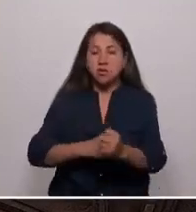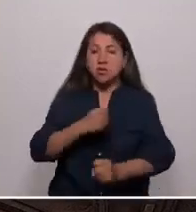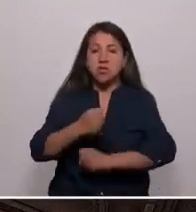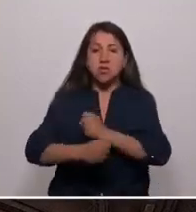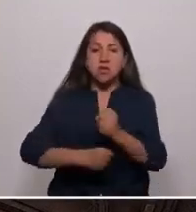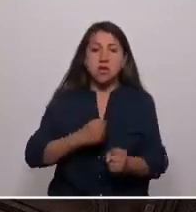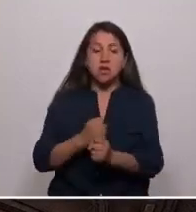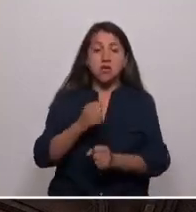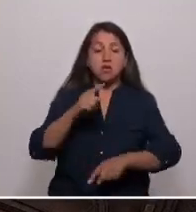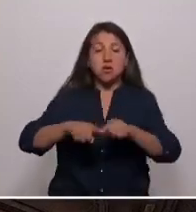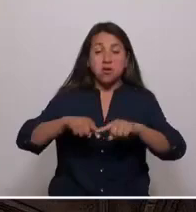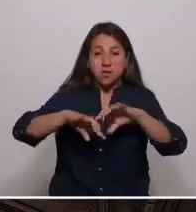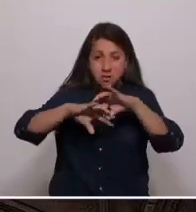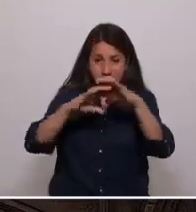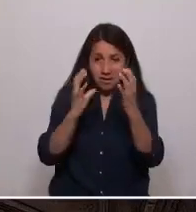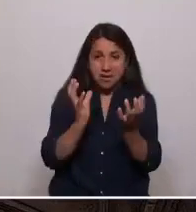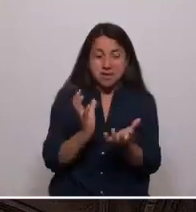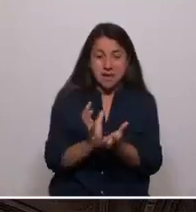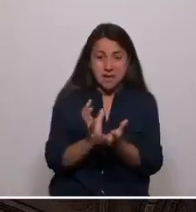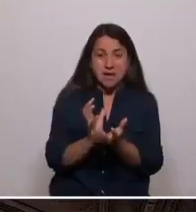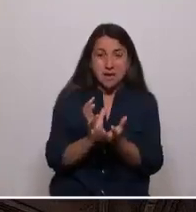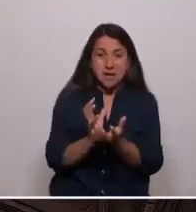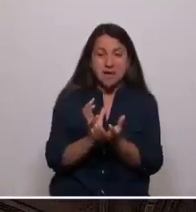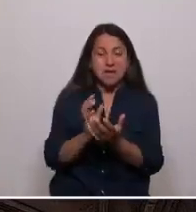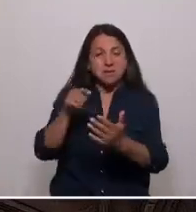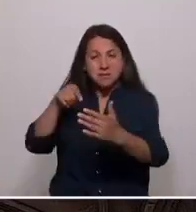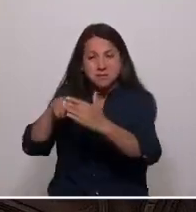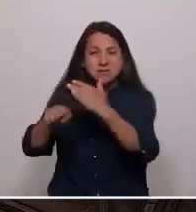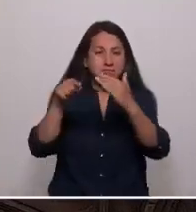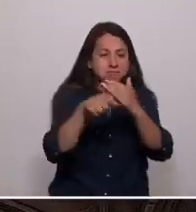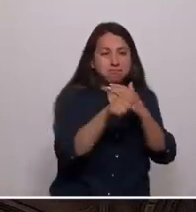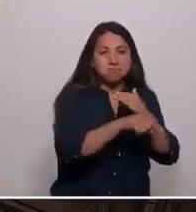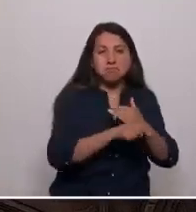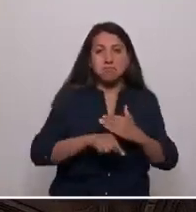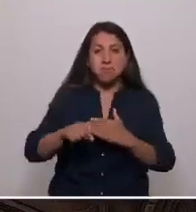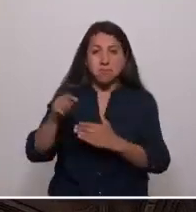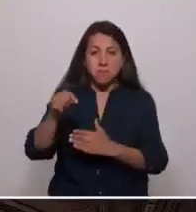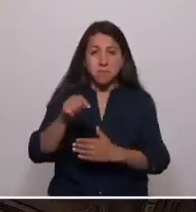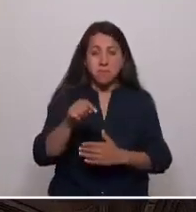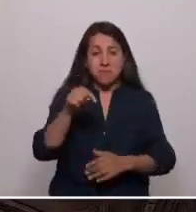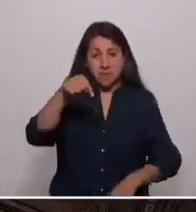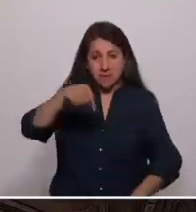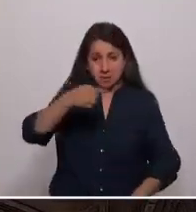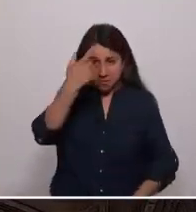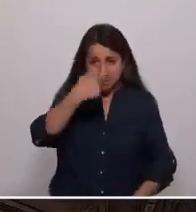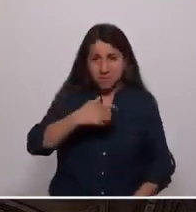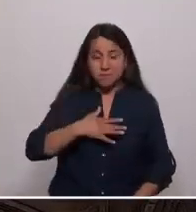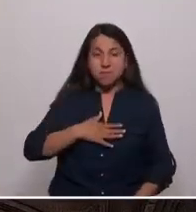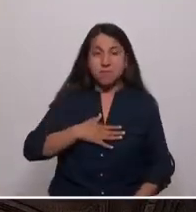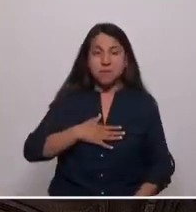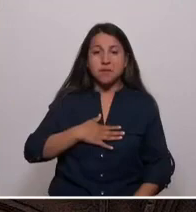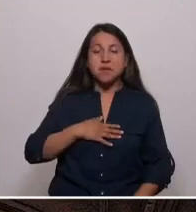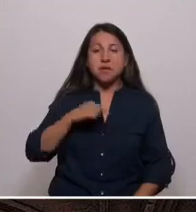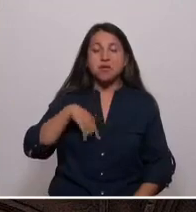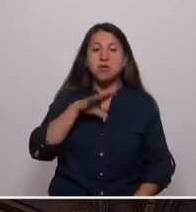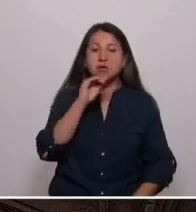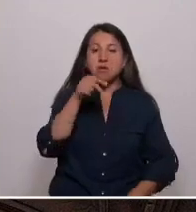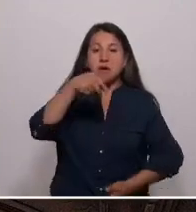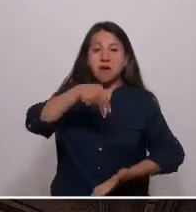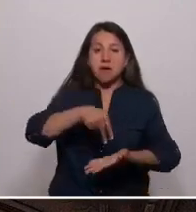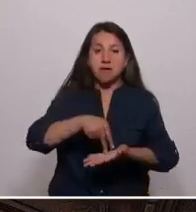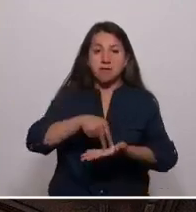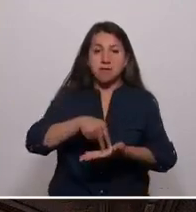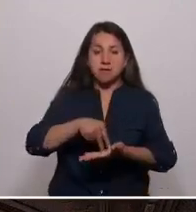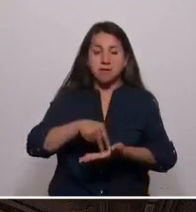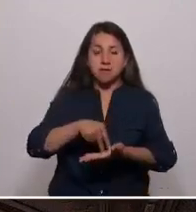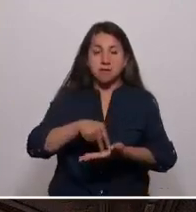se perpetúa desde y hacia los distintos espacios y dimensiones de este Mapu, aún nos habla hoy de este antiguo